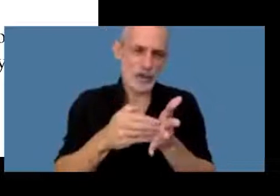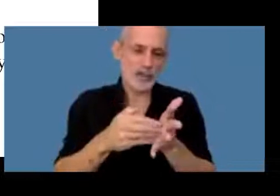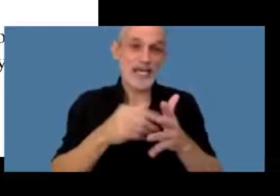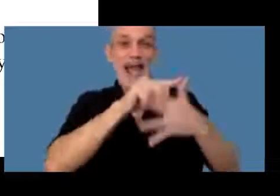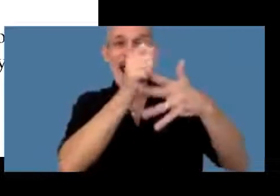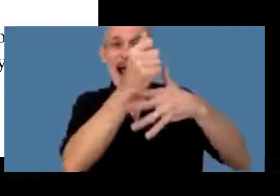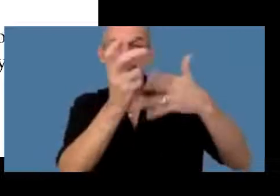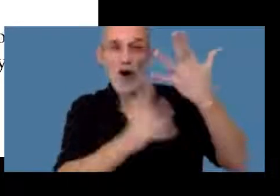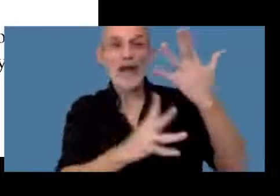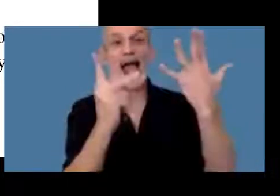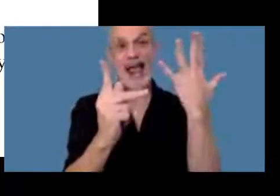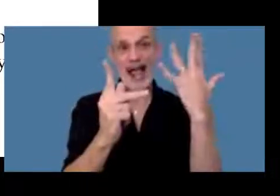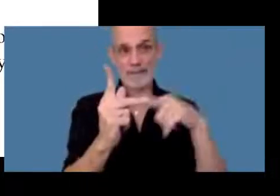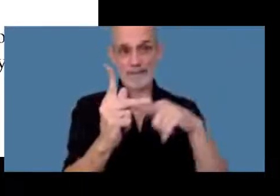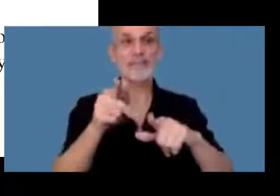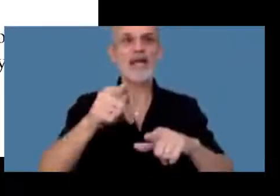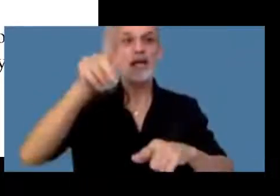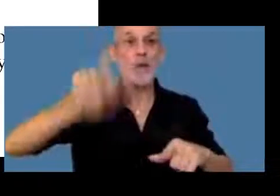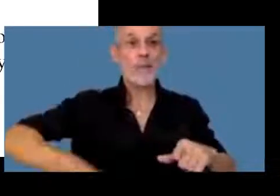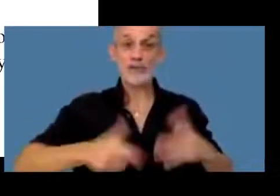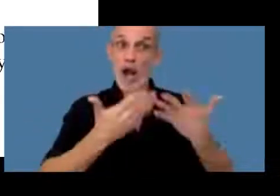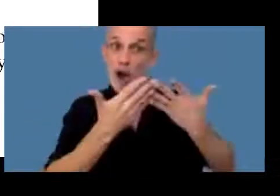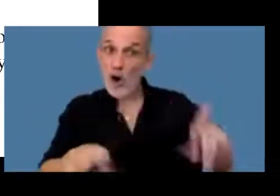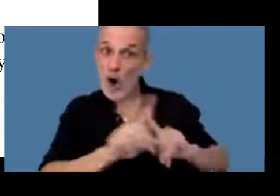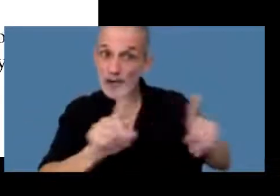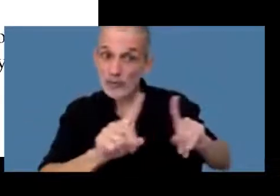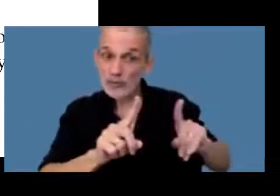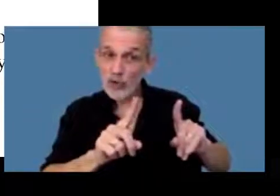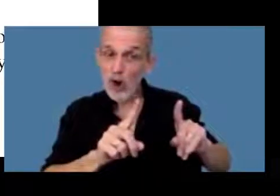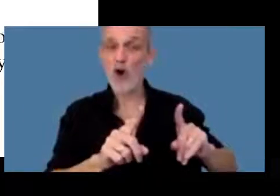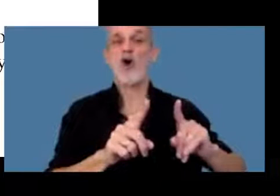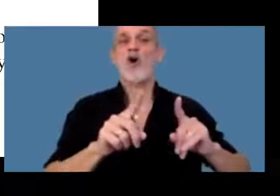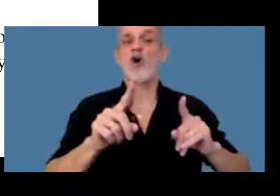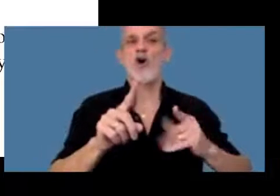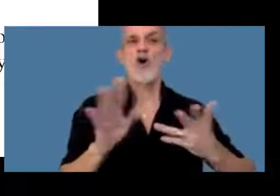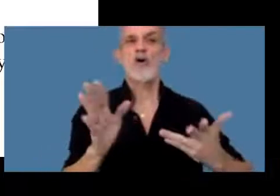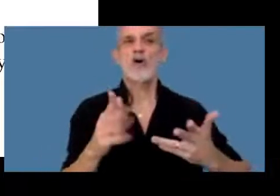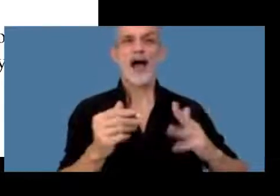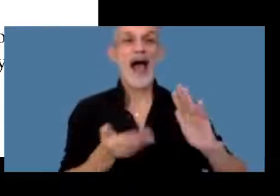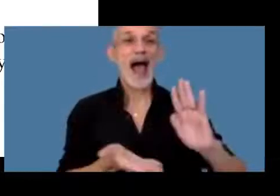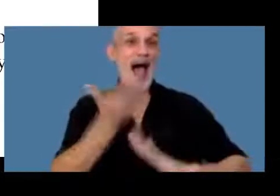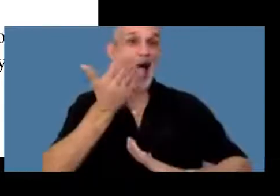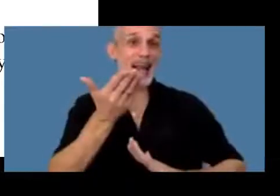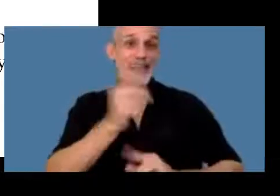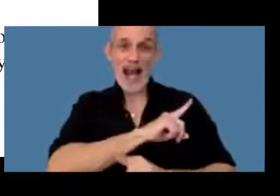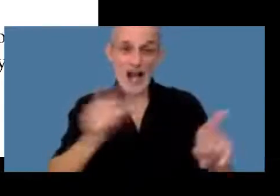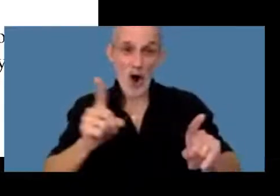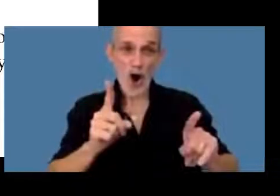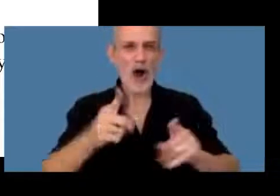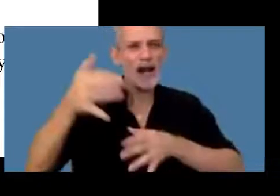ese contribuyente no renunció, no, digamos, se dio de alta en el